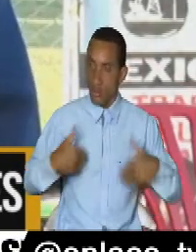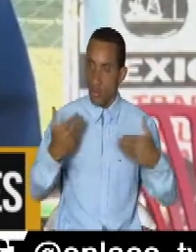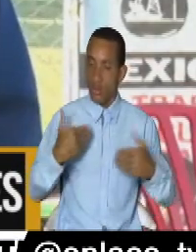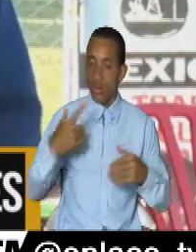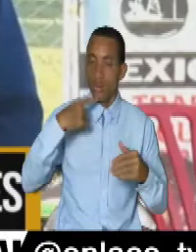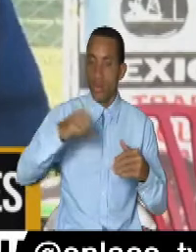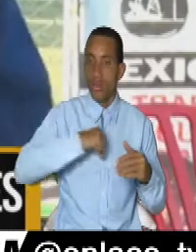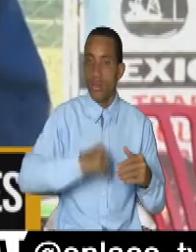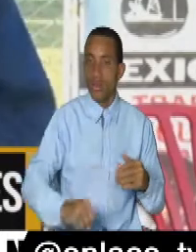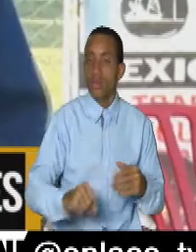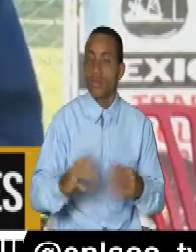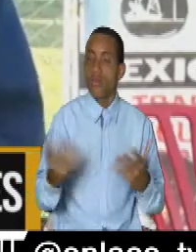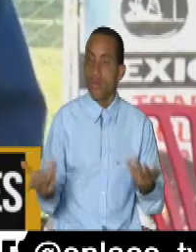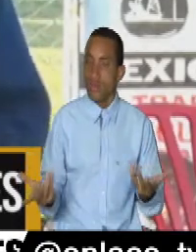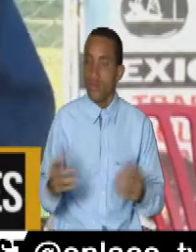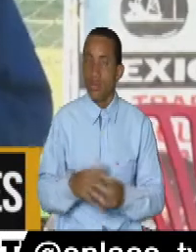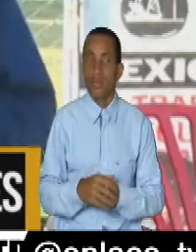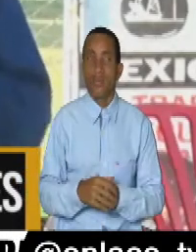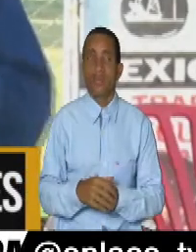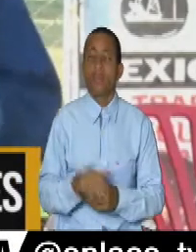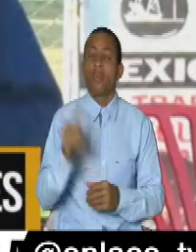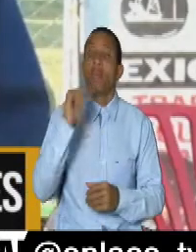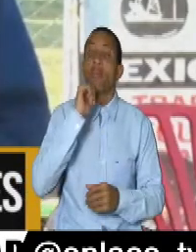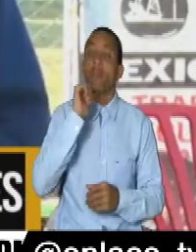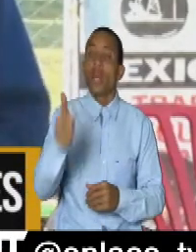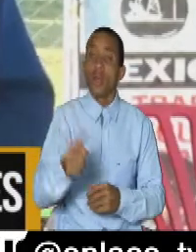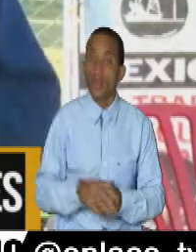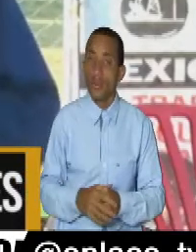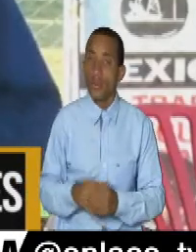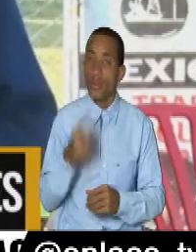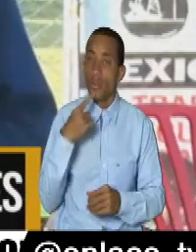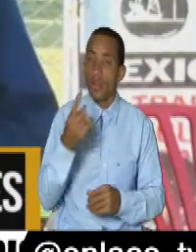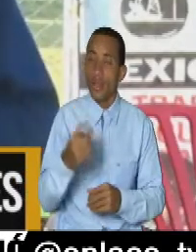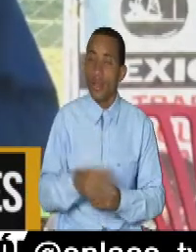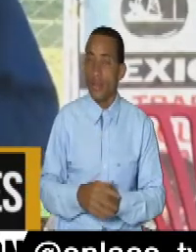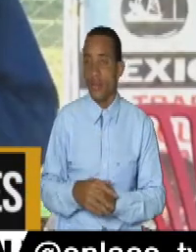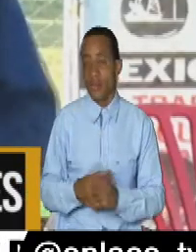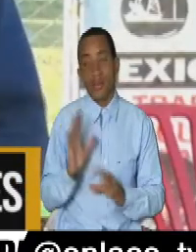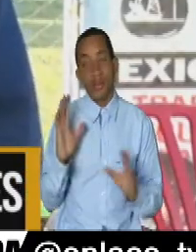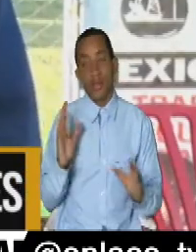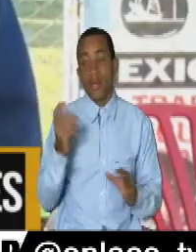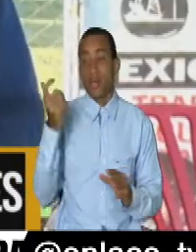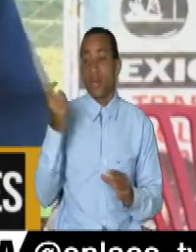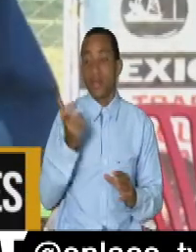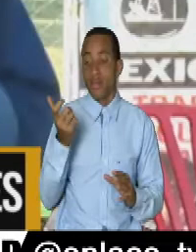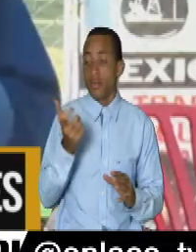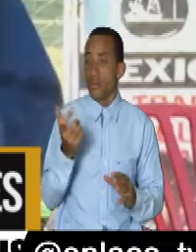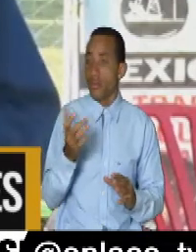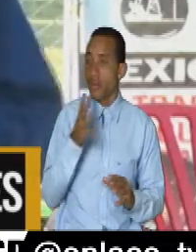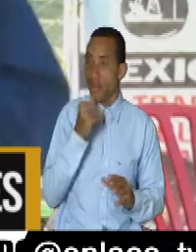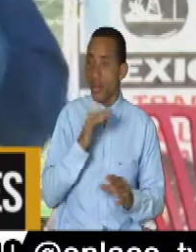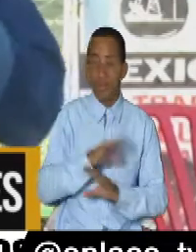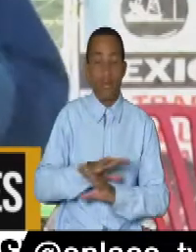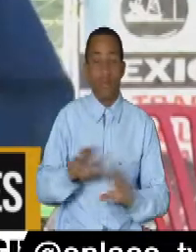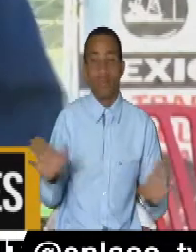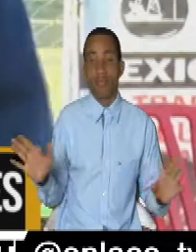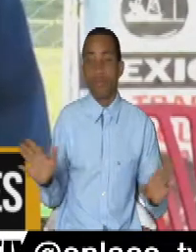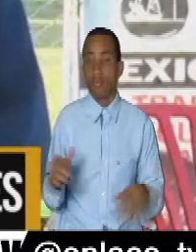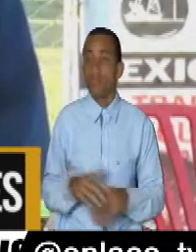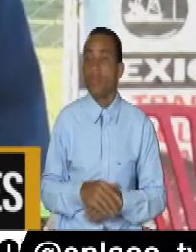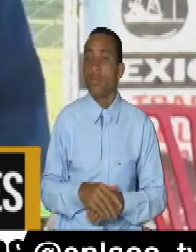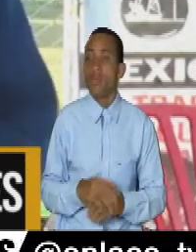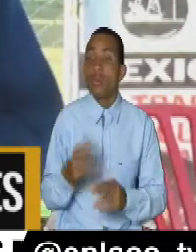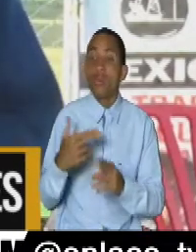de la convención colectiva, y peor aún cuando alegando elementos del régimen pensional, entonces simplemente se opta por poner a